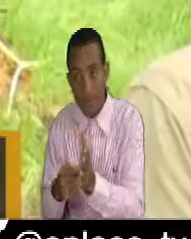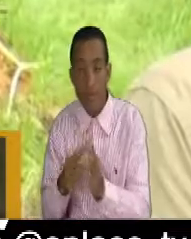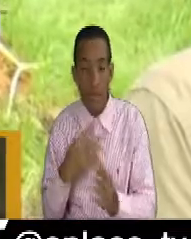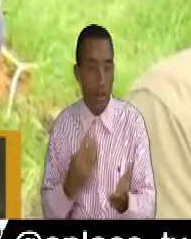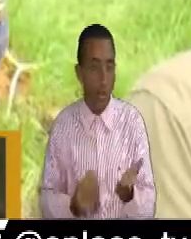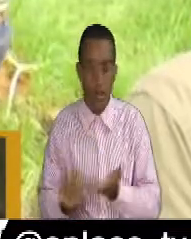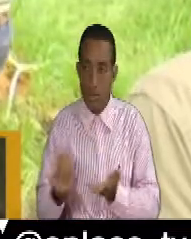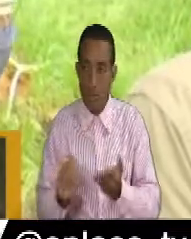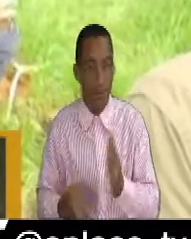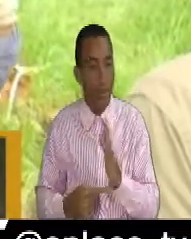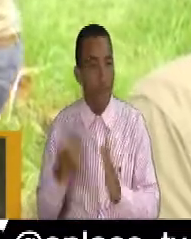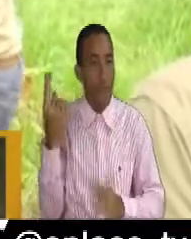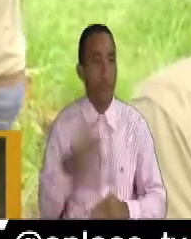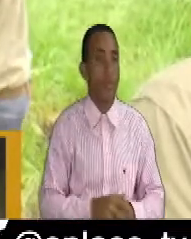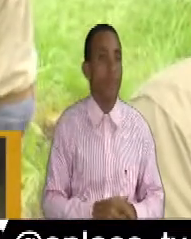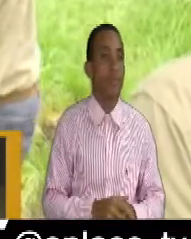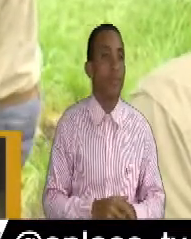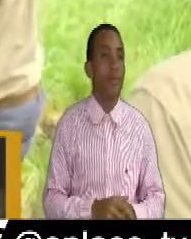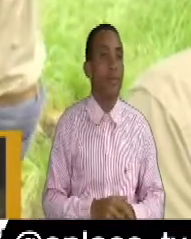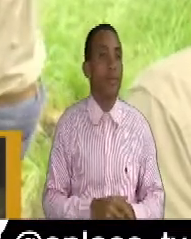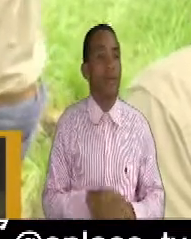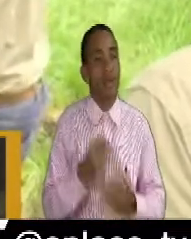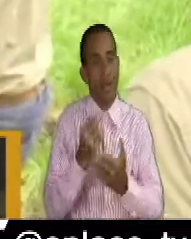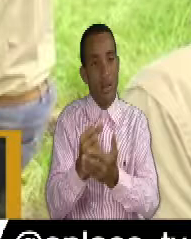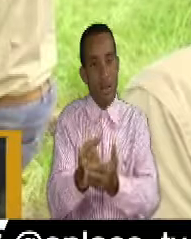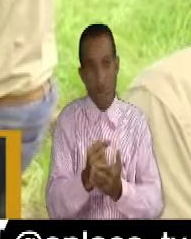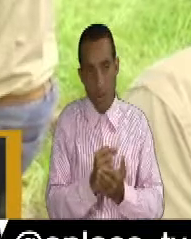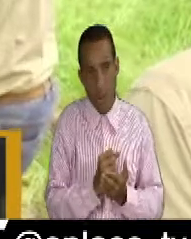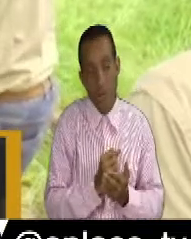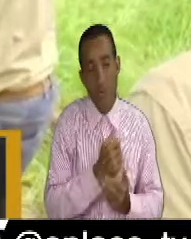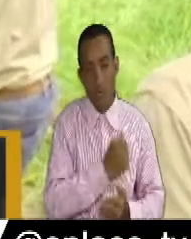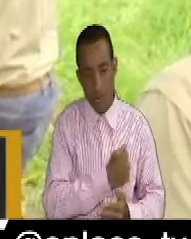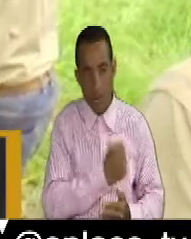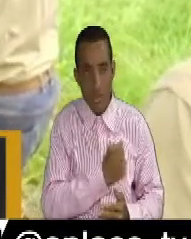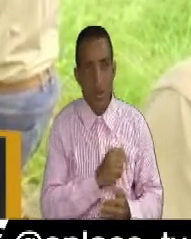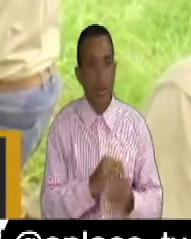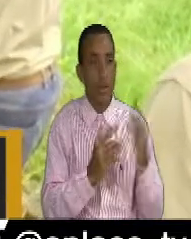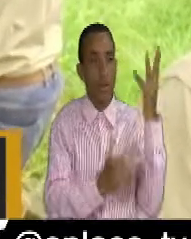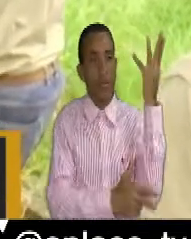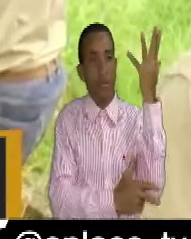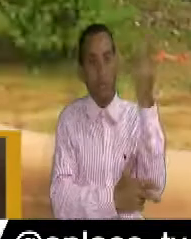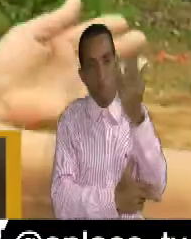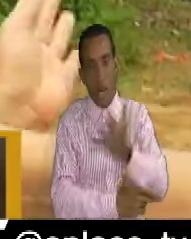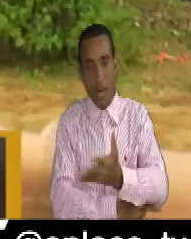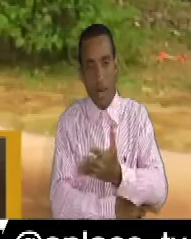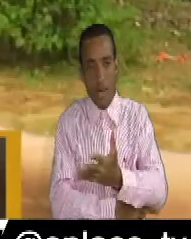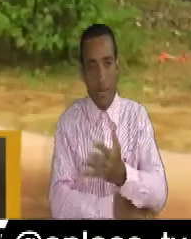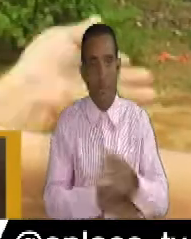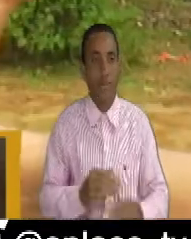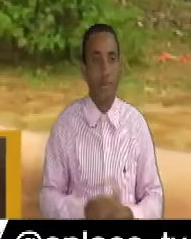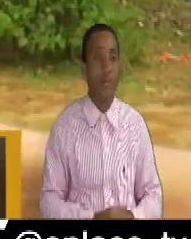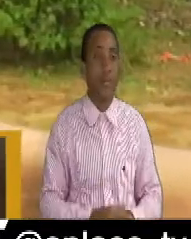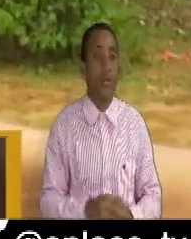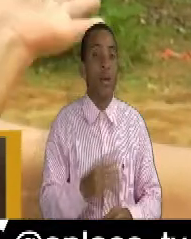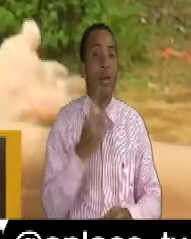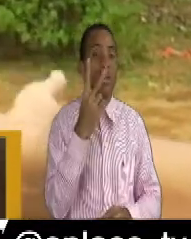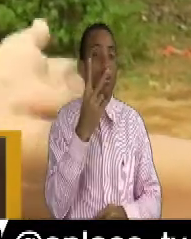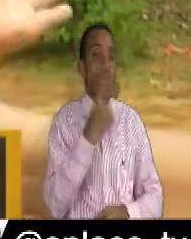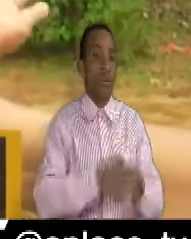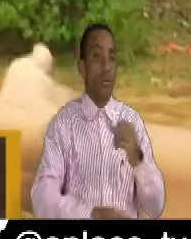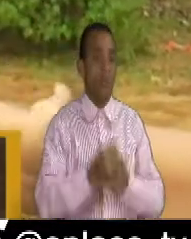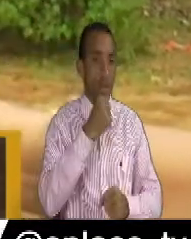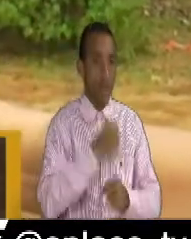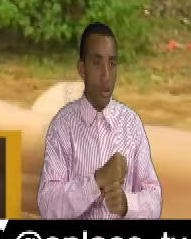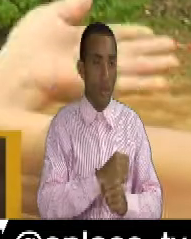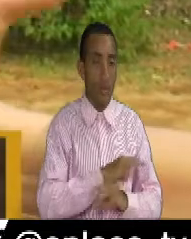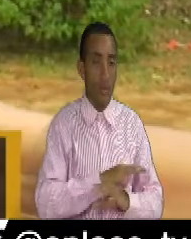vez. Los damnificados piden la ayuda oficial para poder reparar los daños que causó la ceiba. Mi hija hace dos años se tuvo que abrir de ahí de